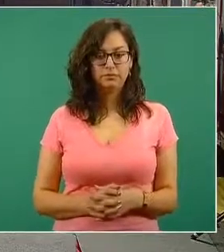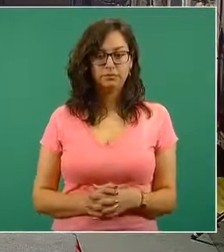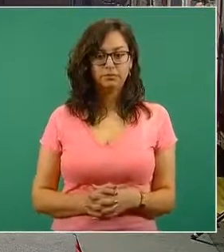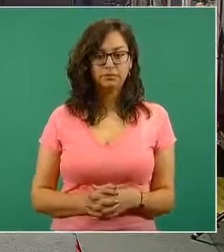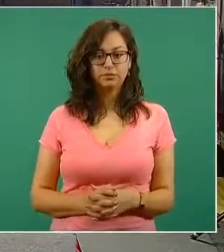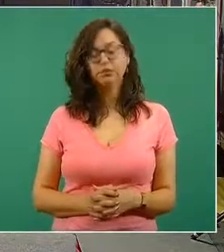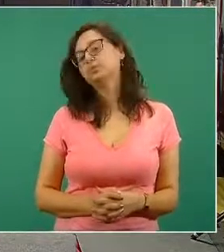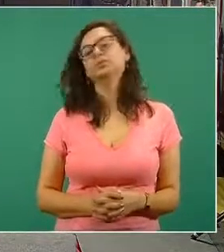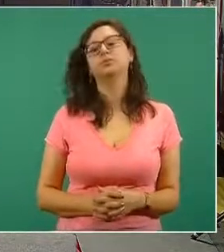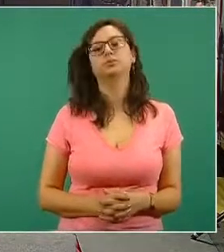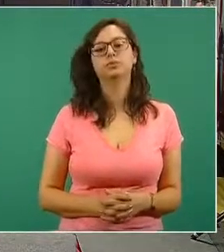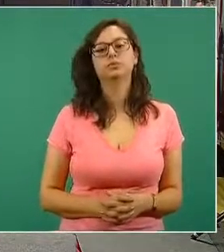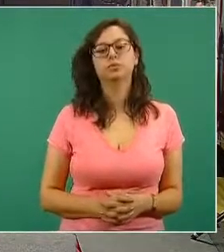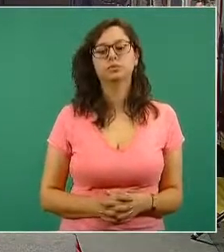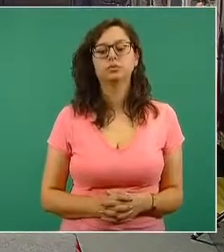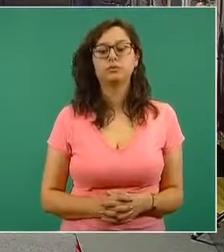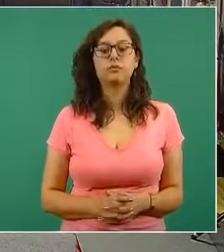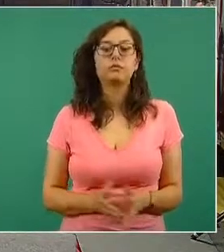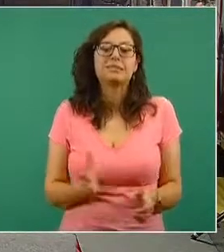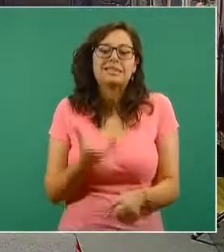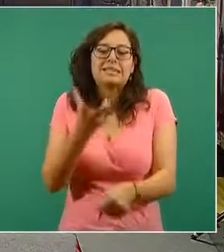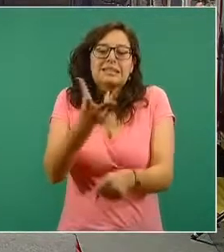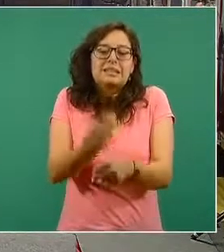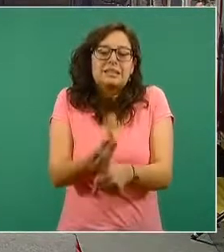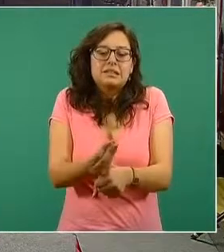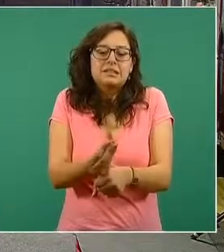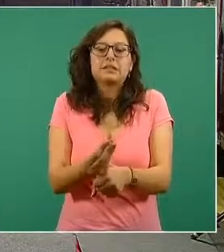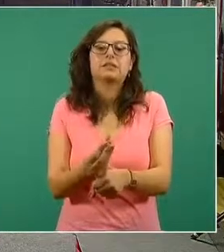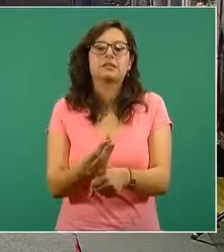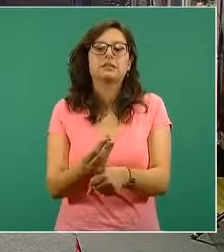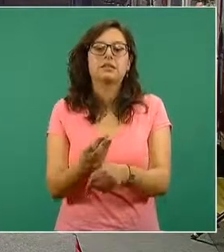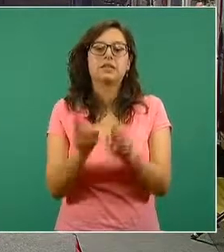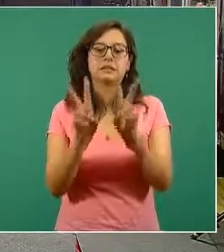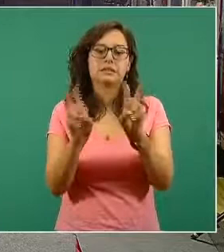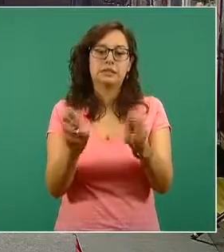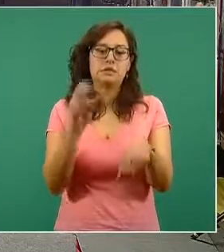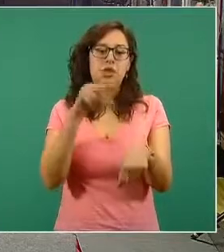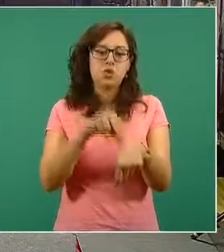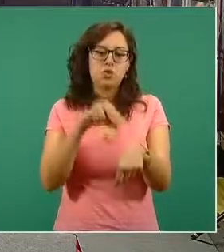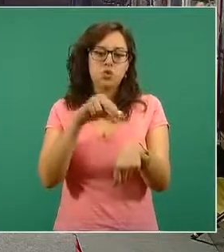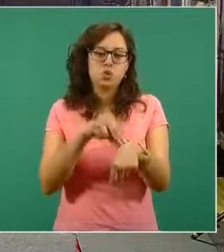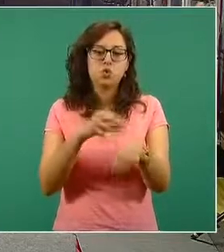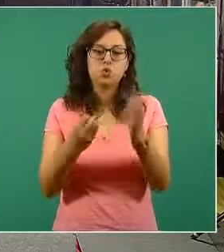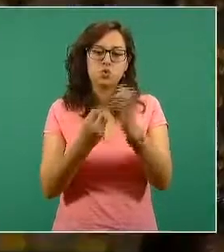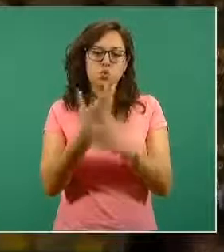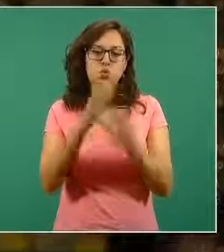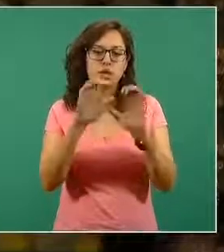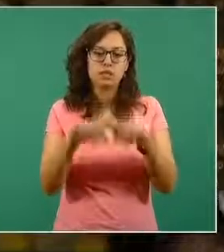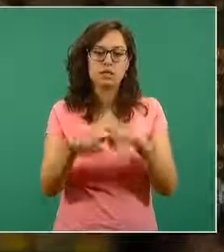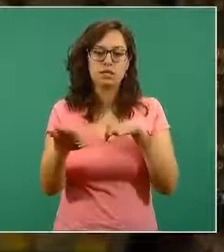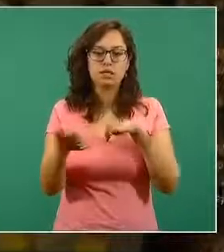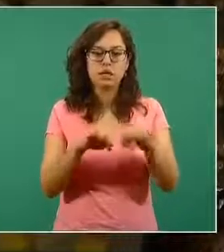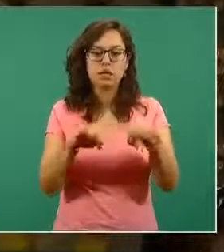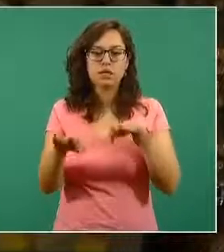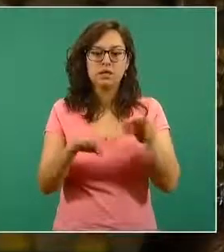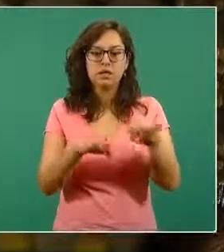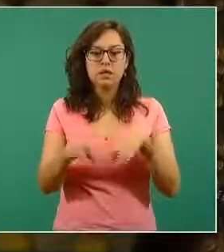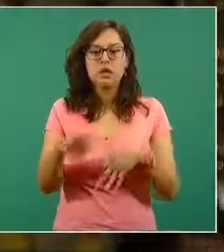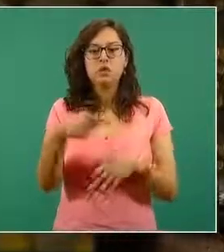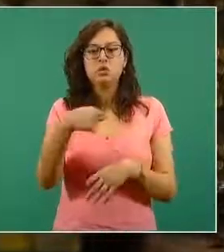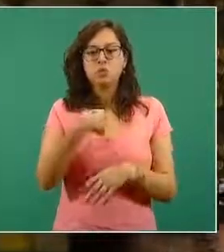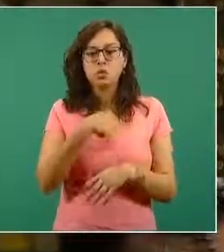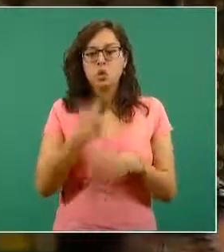Gracias. Solamente un complemento a la pregunta que hice de los médicos residentes. Dado que no puedo accesar todavía a las